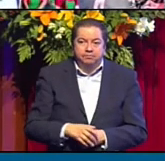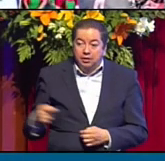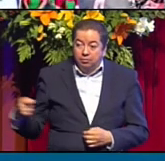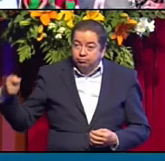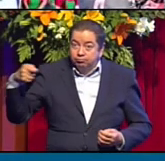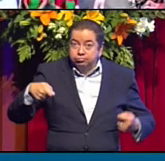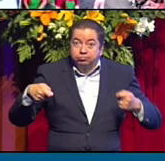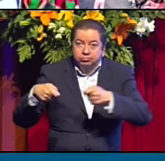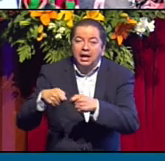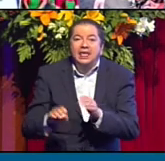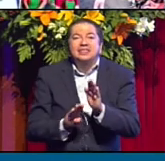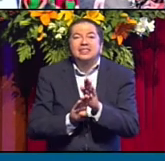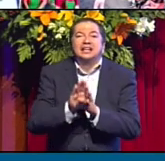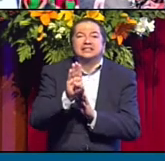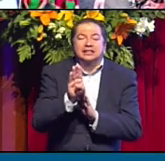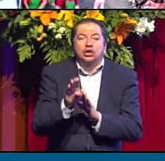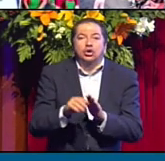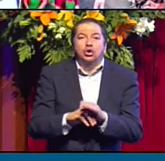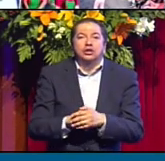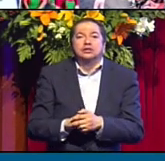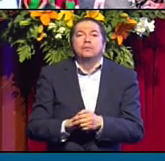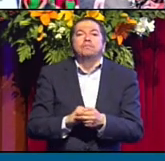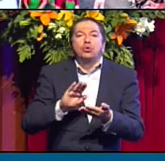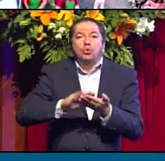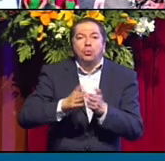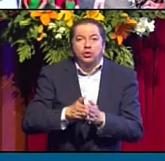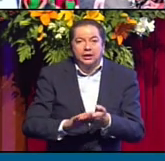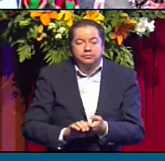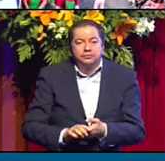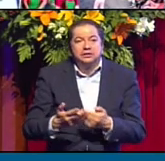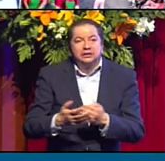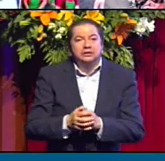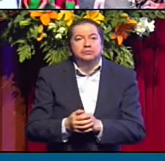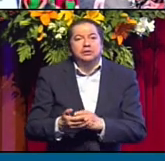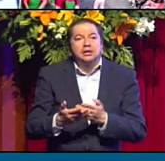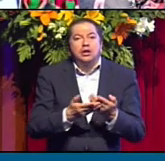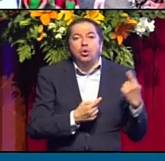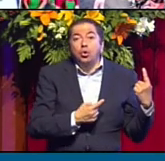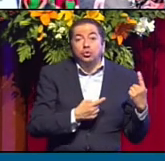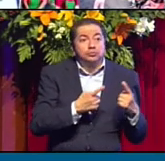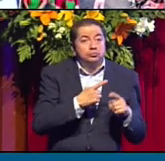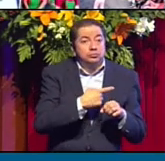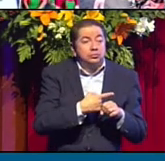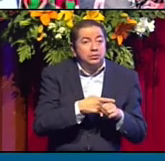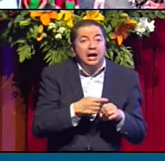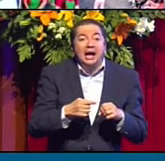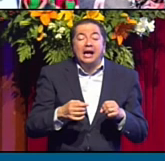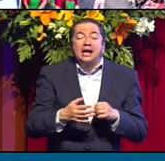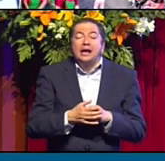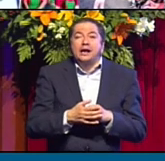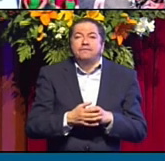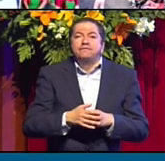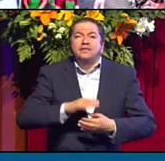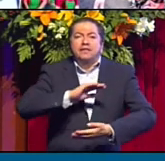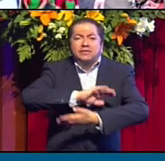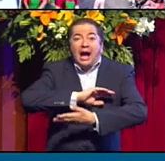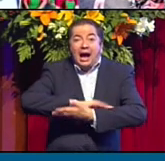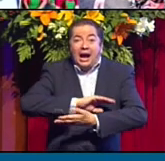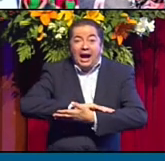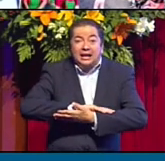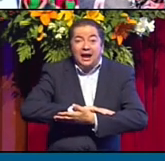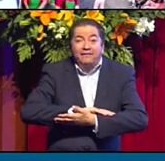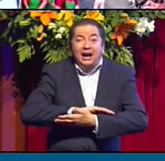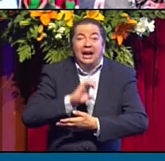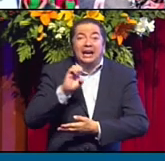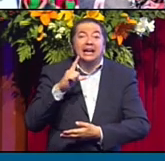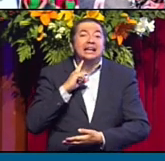desarrollo comunitario, ¿tiene que ver con el carnaval en el Quino? Sí, tiene que ver con el carnaval en el Quino. Y yo hablaba de este carnaval que cuando estábamos,